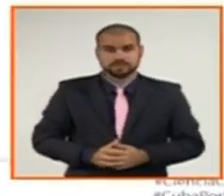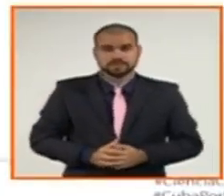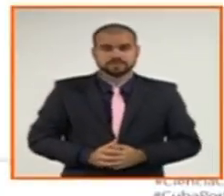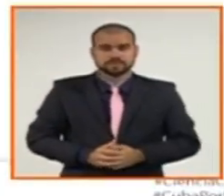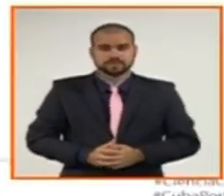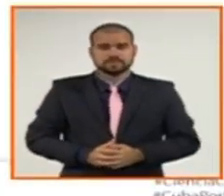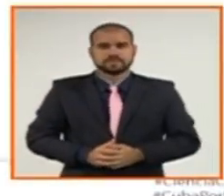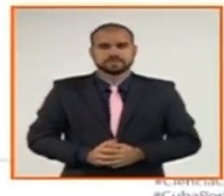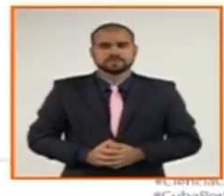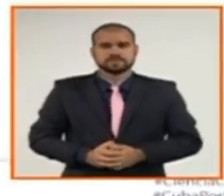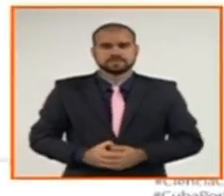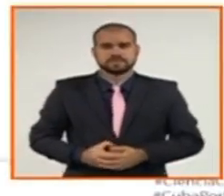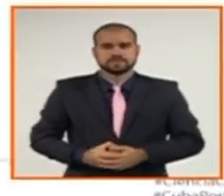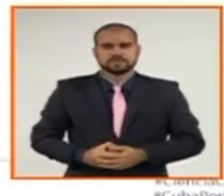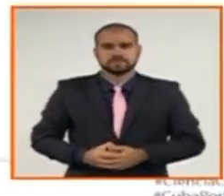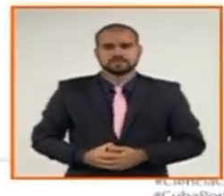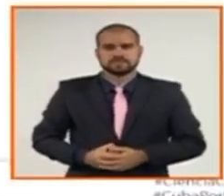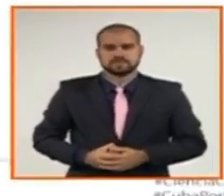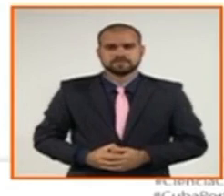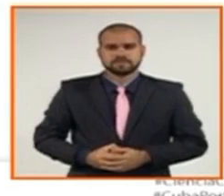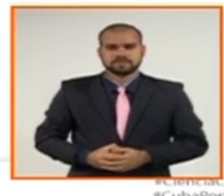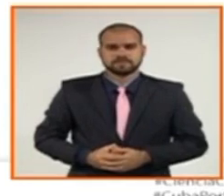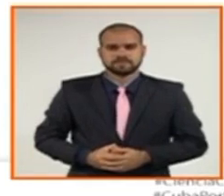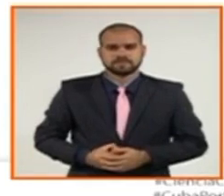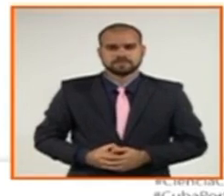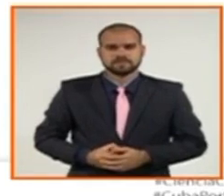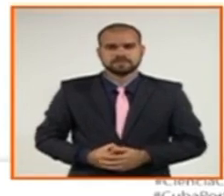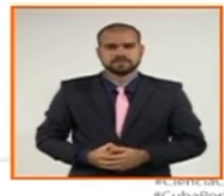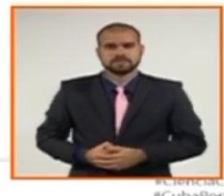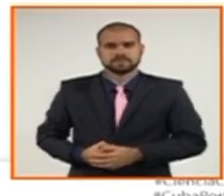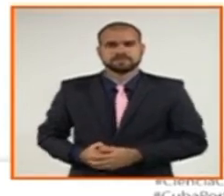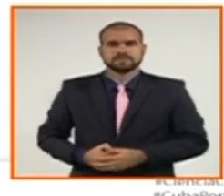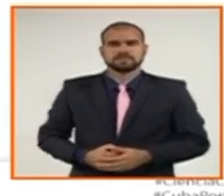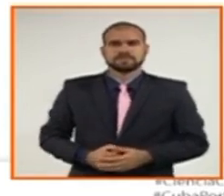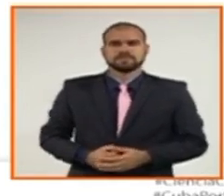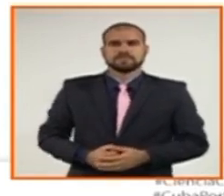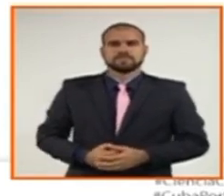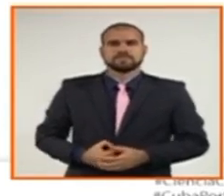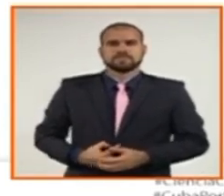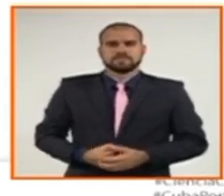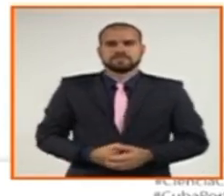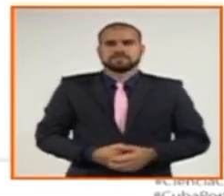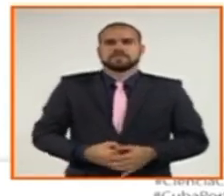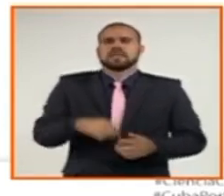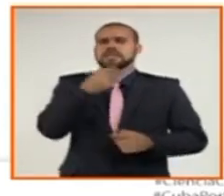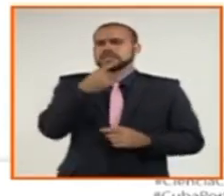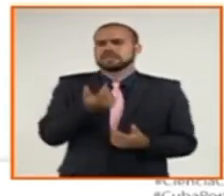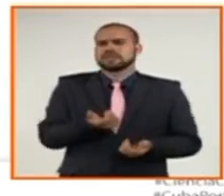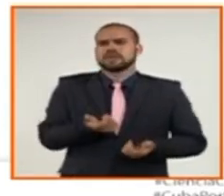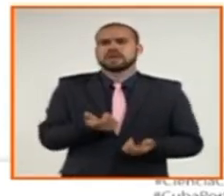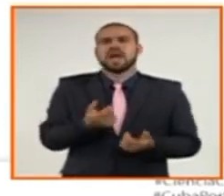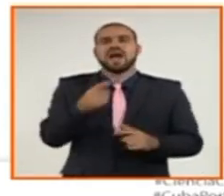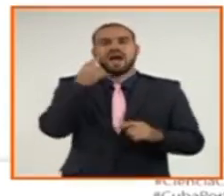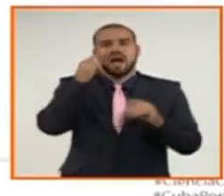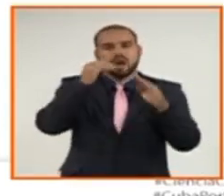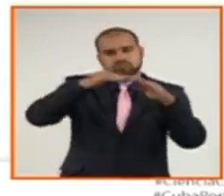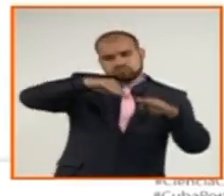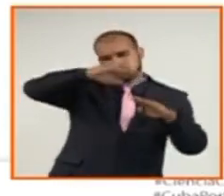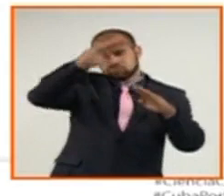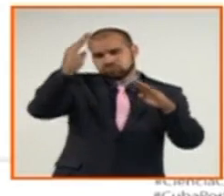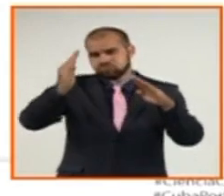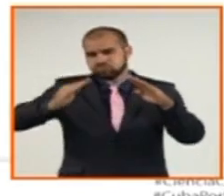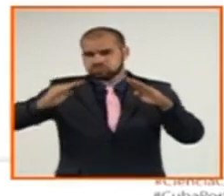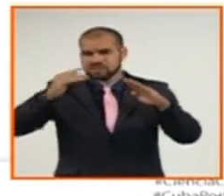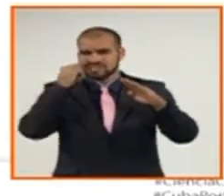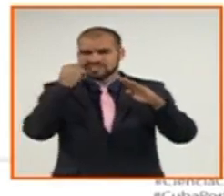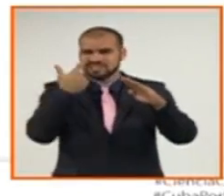Miren, ahí se pueden ver un número de curvas. La curva de esa es la incidencia semanal de